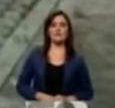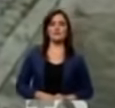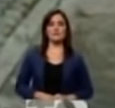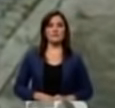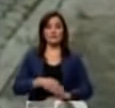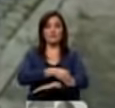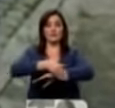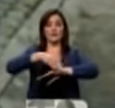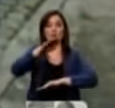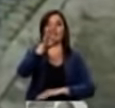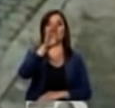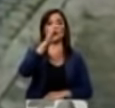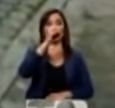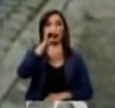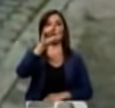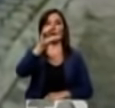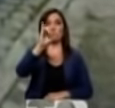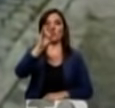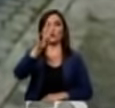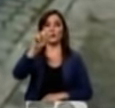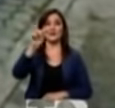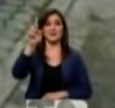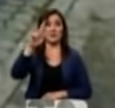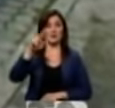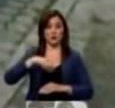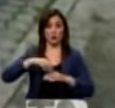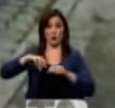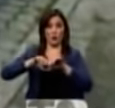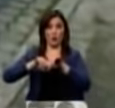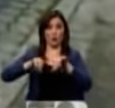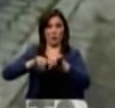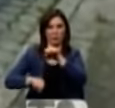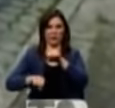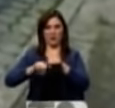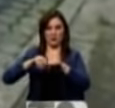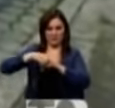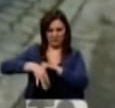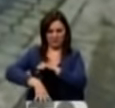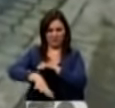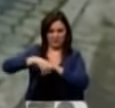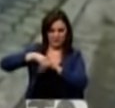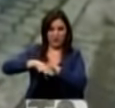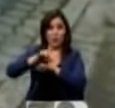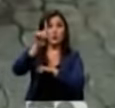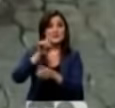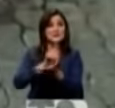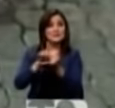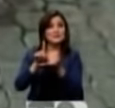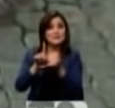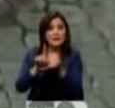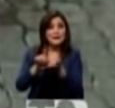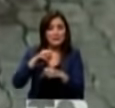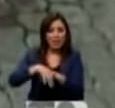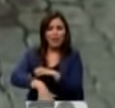En la calle Bolívar, en el sector de Pomaski, hay una fuga de agua debido a una tubería rota. Los moradores denuncian que ya es más de una semana que se